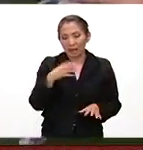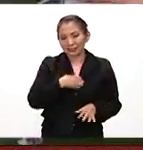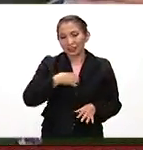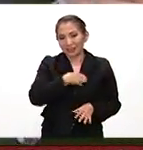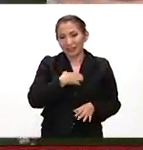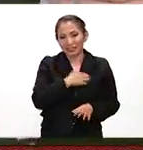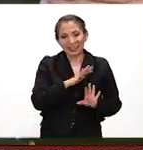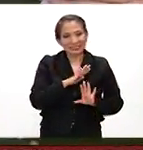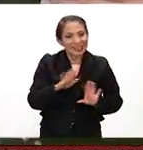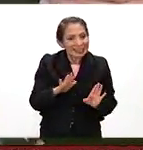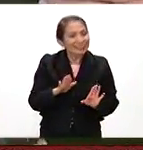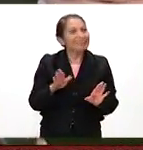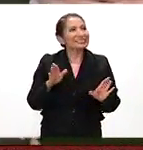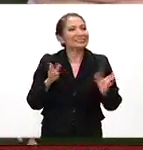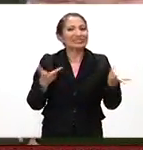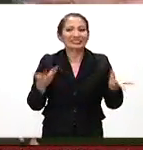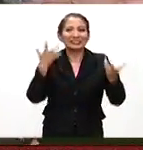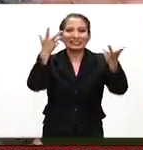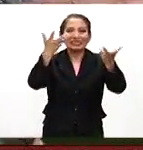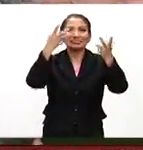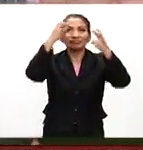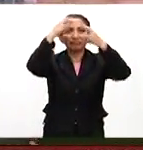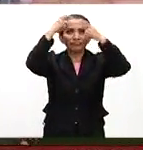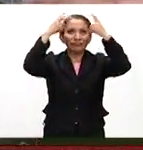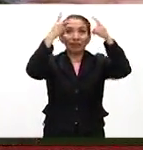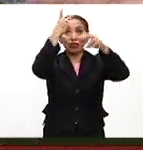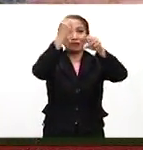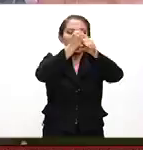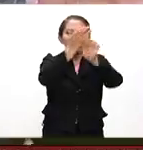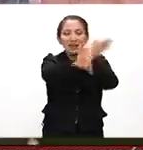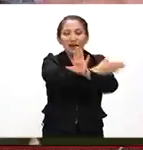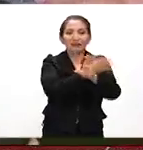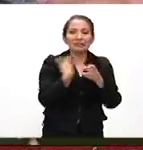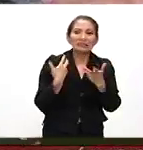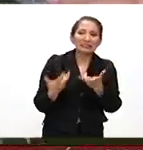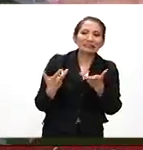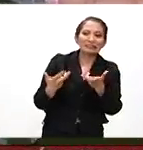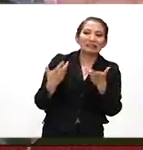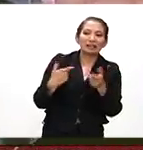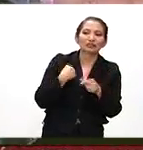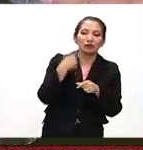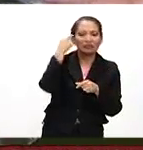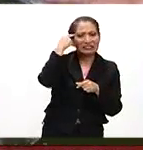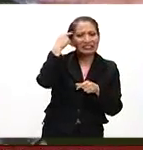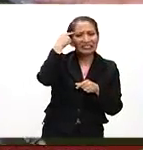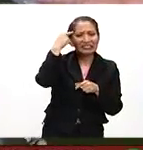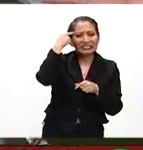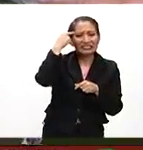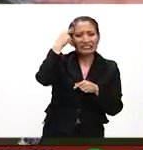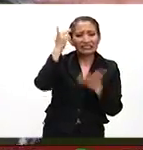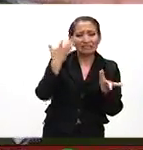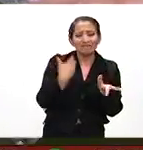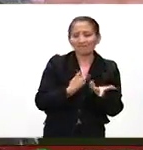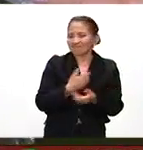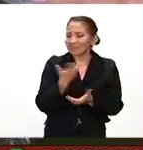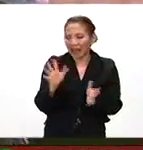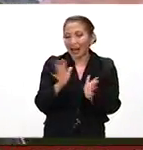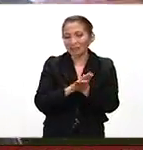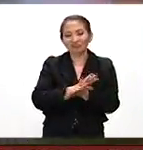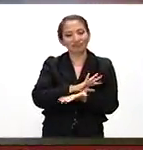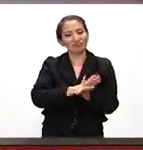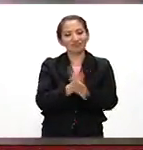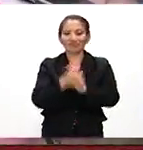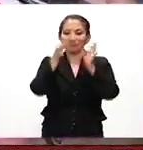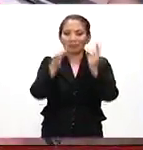contenta, ya este sueño desde hace 12 años que lo tenía en mi mente se está